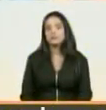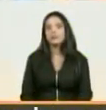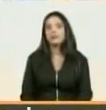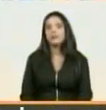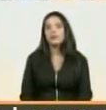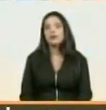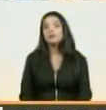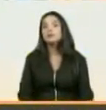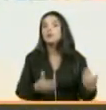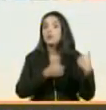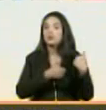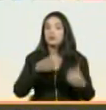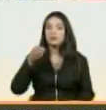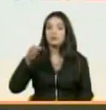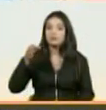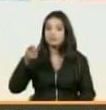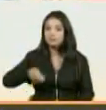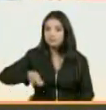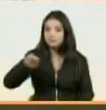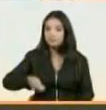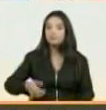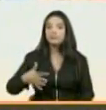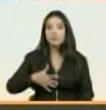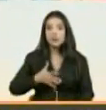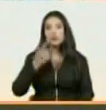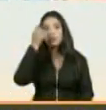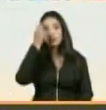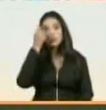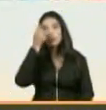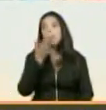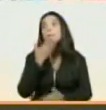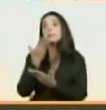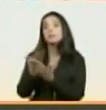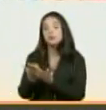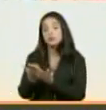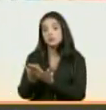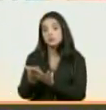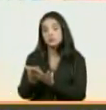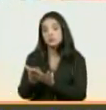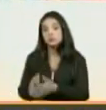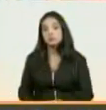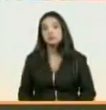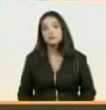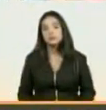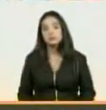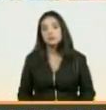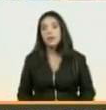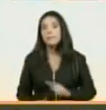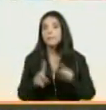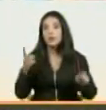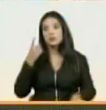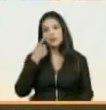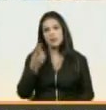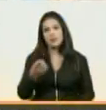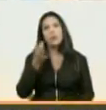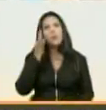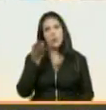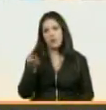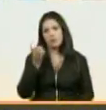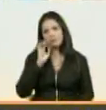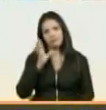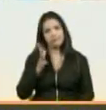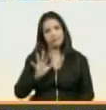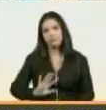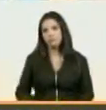Justicia. Yo como diputado hago la solicitud. A todas luces se evidencia que esta señora no está en sus cabales. A